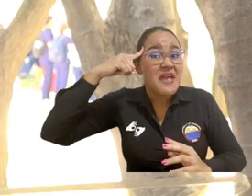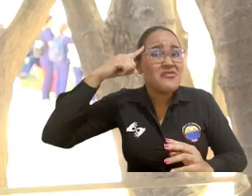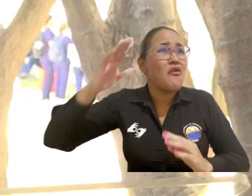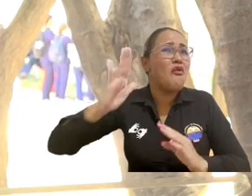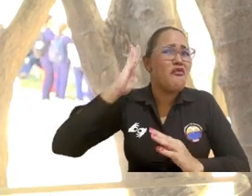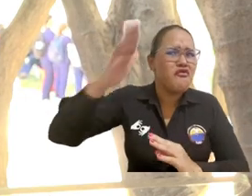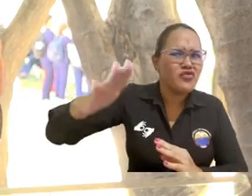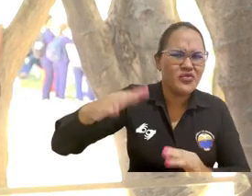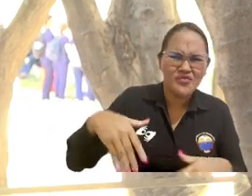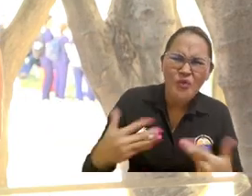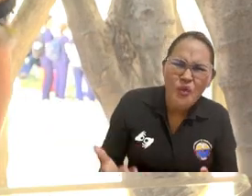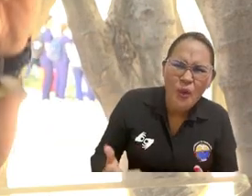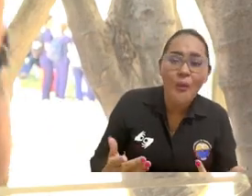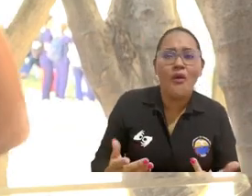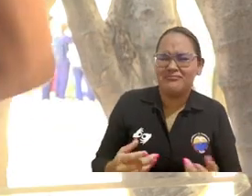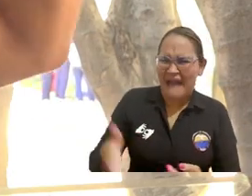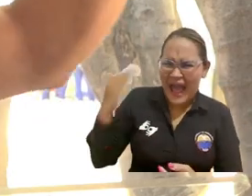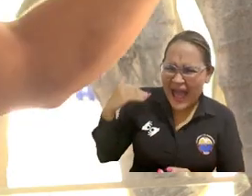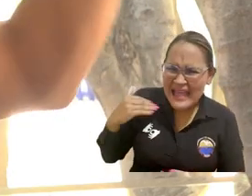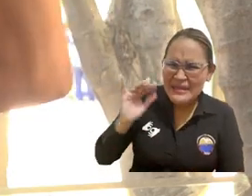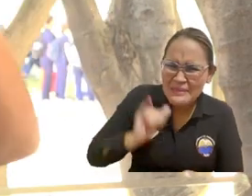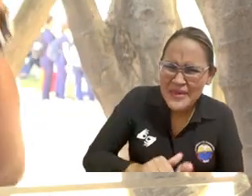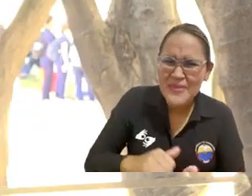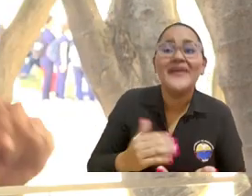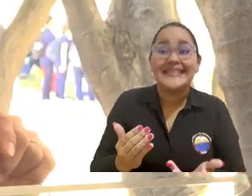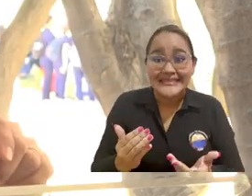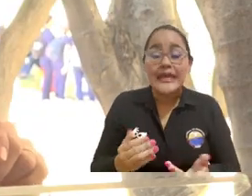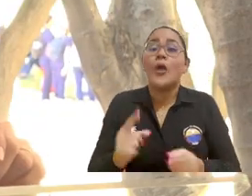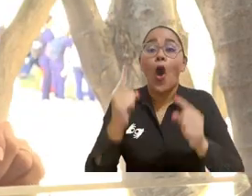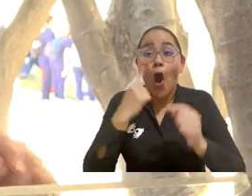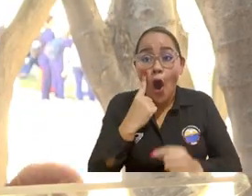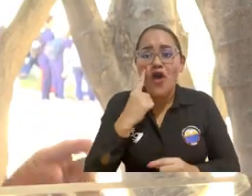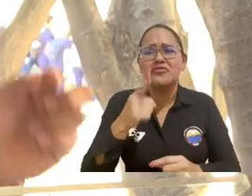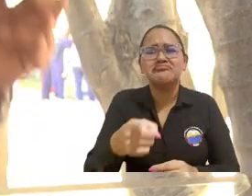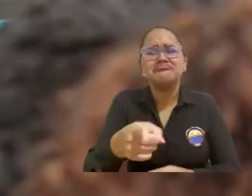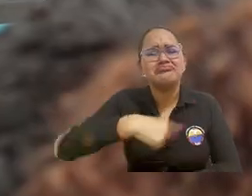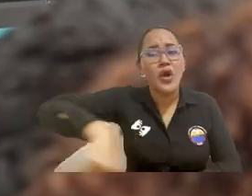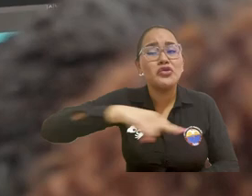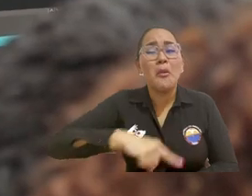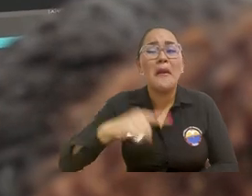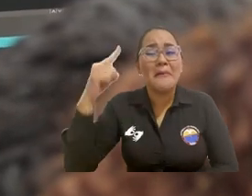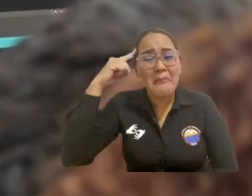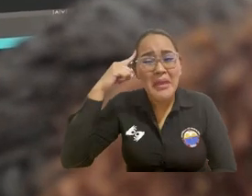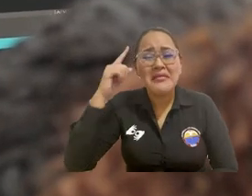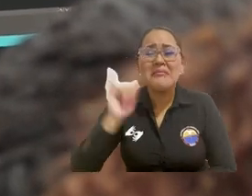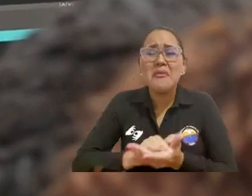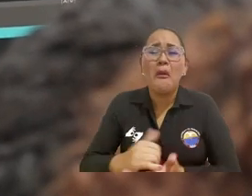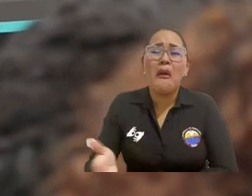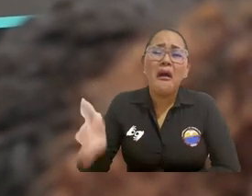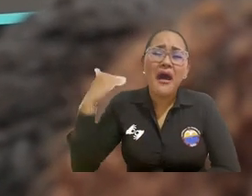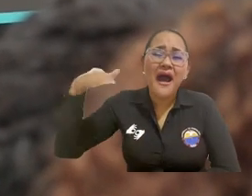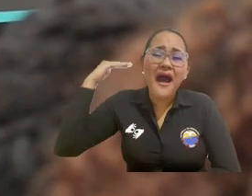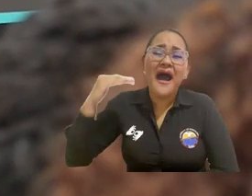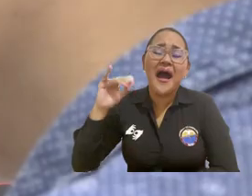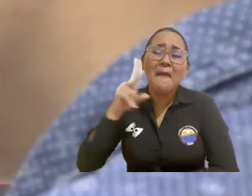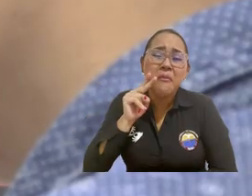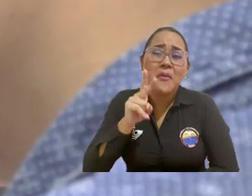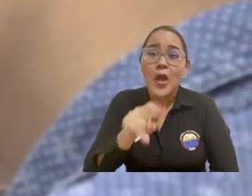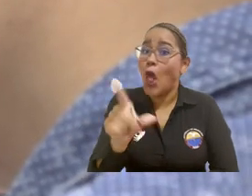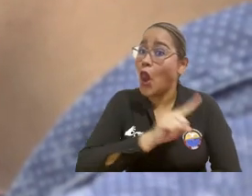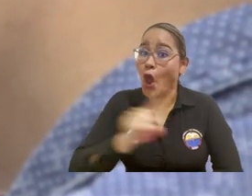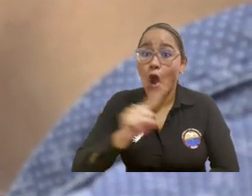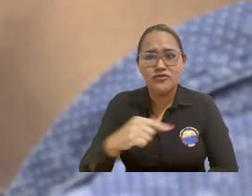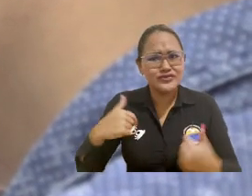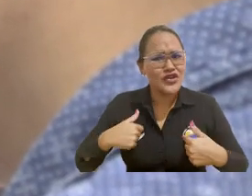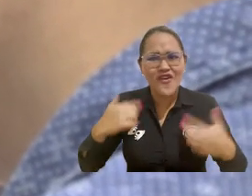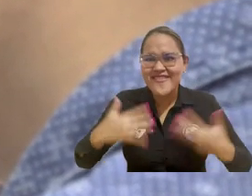tenemos muchísimas de las cosas que mañana el último gadget va a decir que podemos hacer, pero quienes no podemos caer en obsolescencia somos